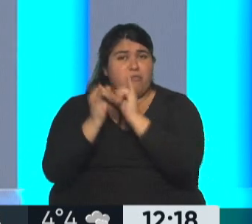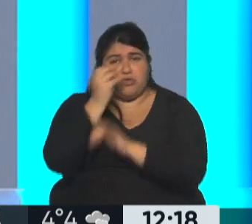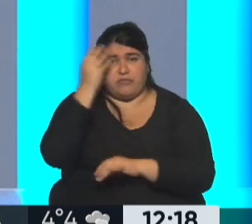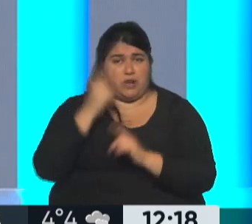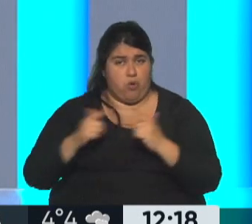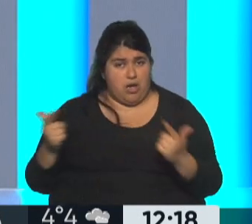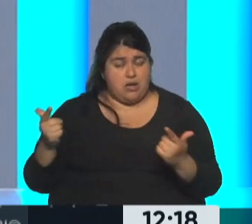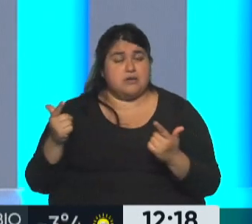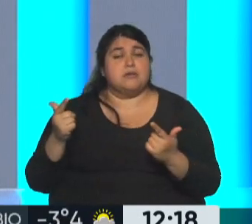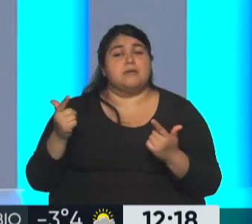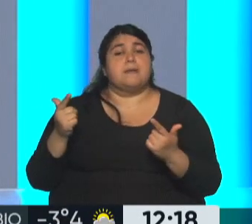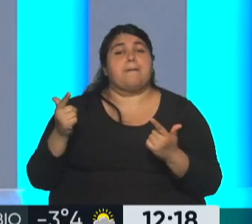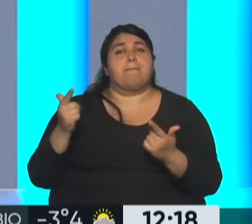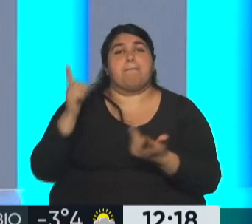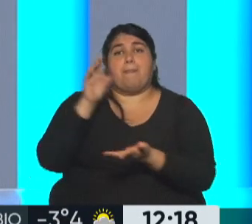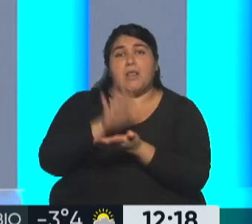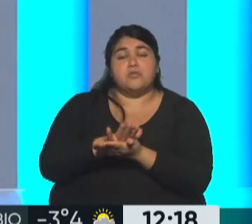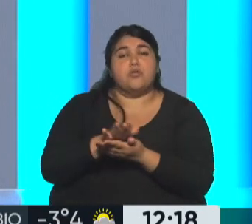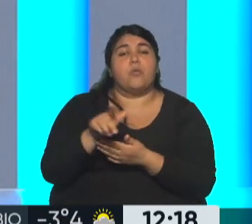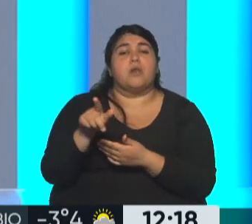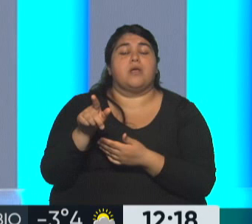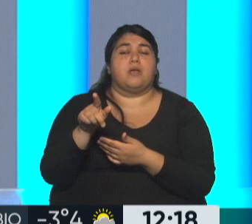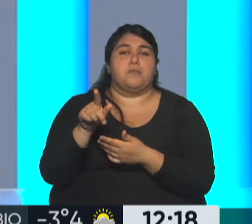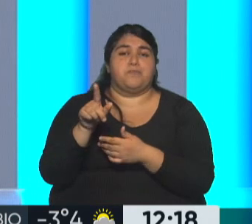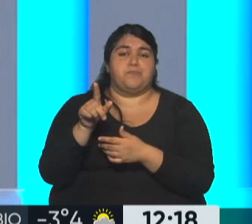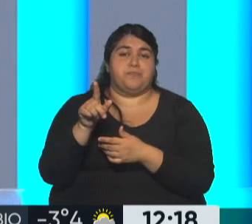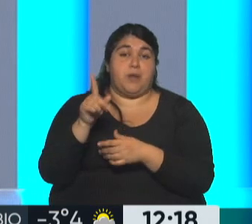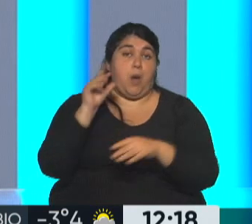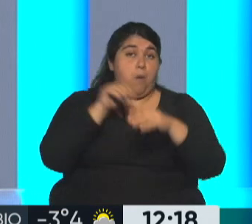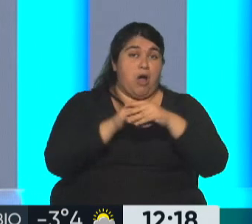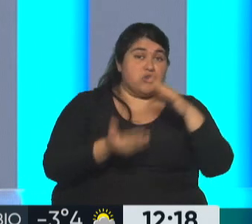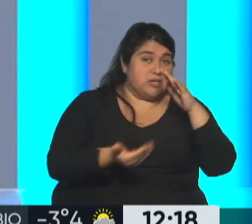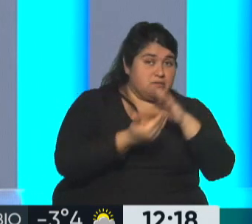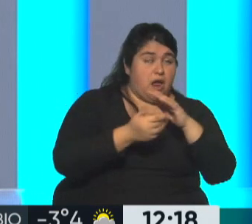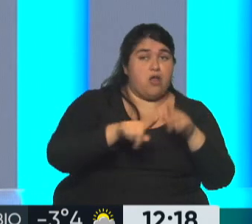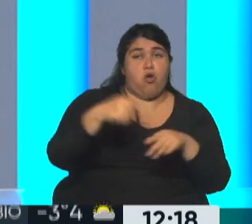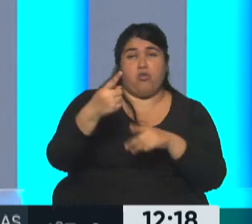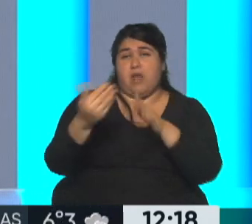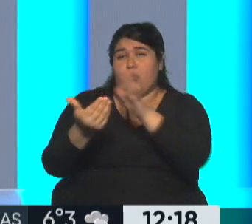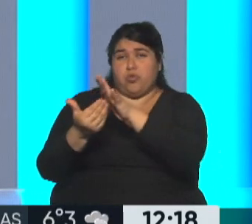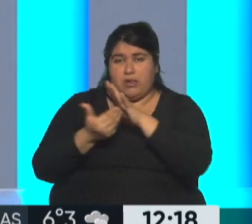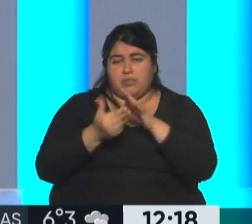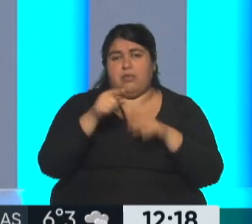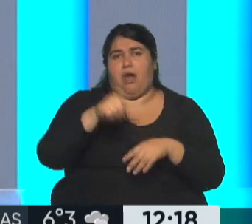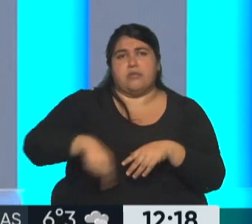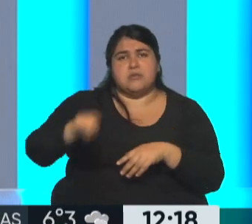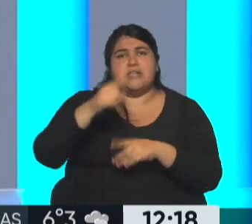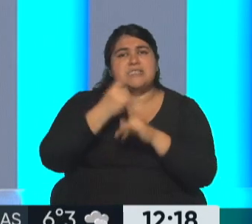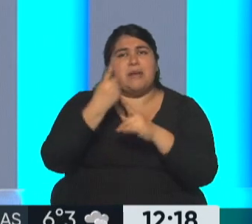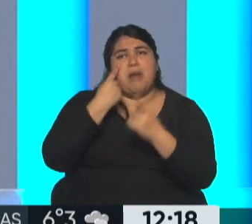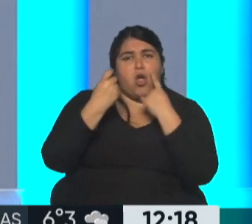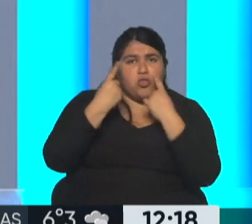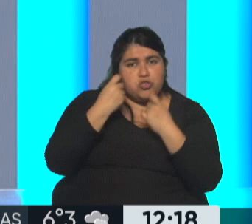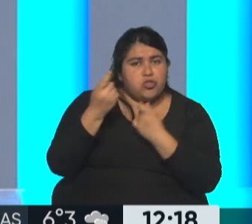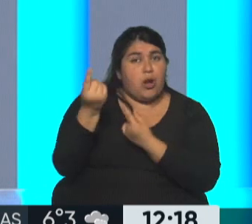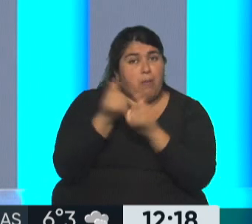al respecto ni por parte del Banco Central ni de las otras autoridades que suelen controlar en este caso